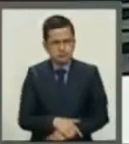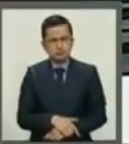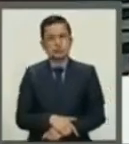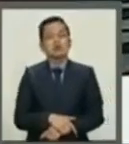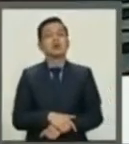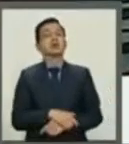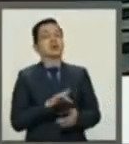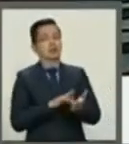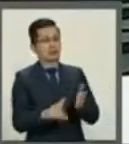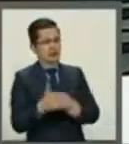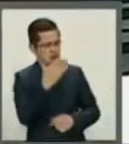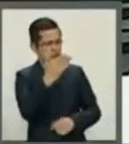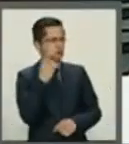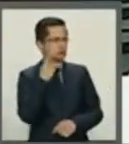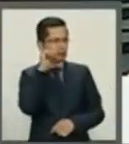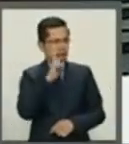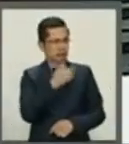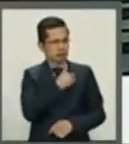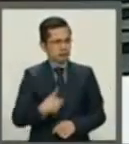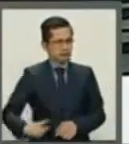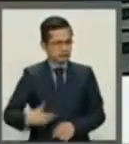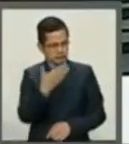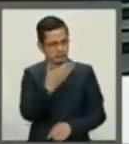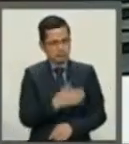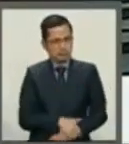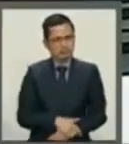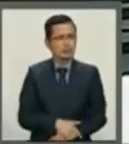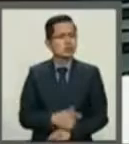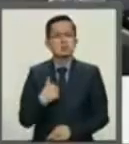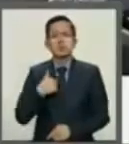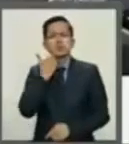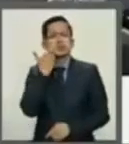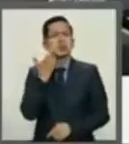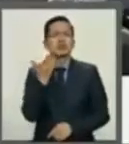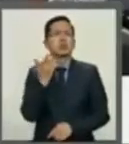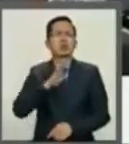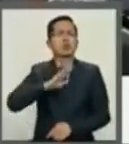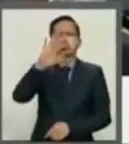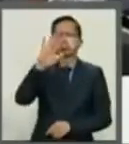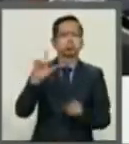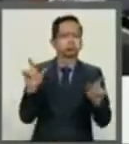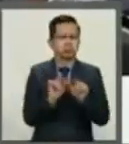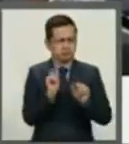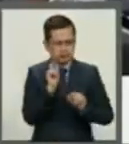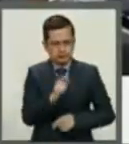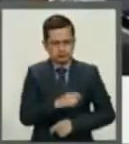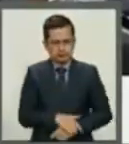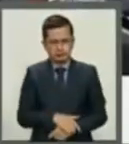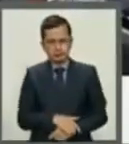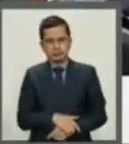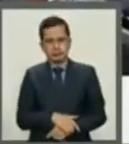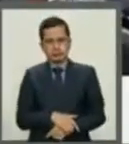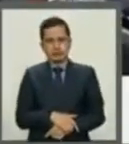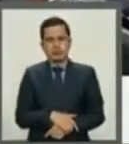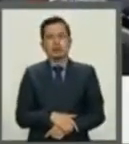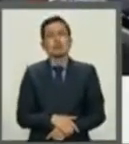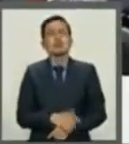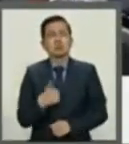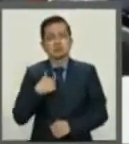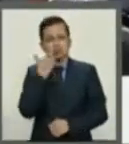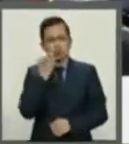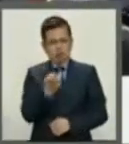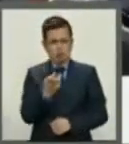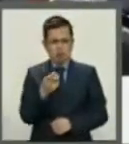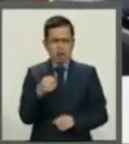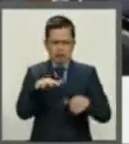Gracias, diputada presidenta. Yo nada más quisiera poner a consideración de toda la asamblea,